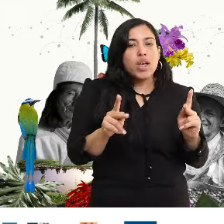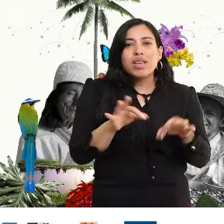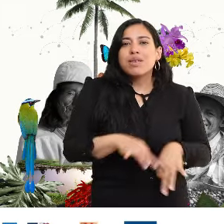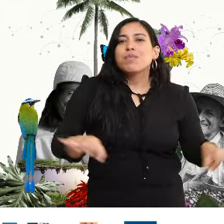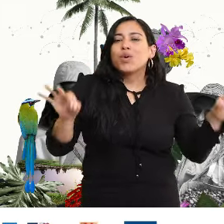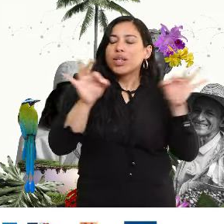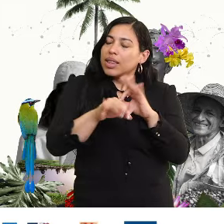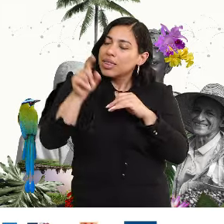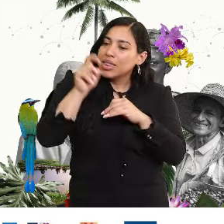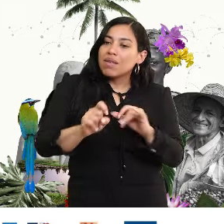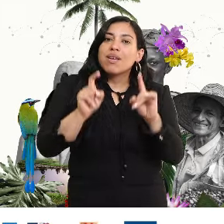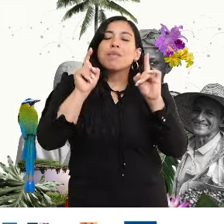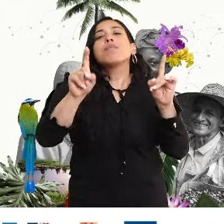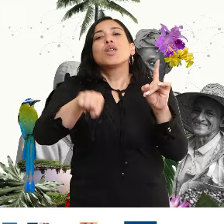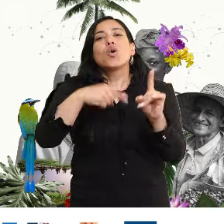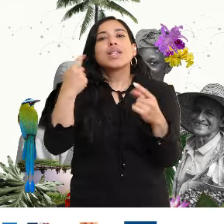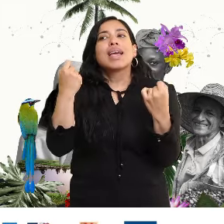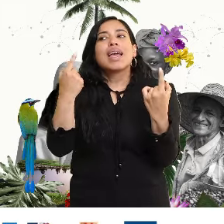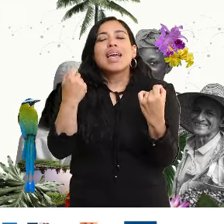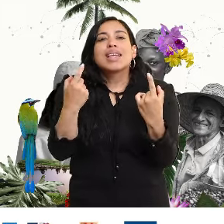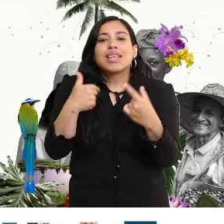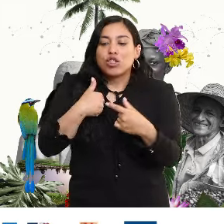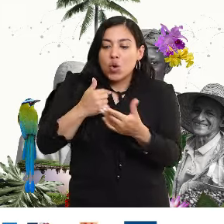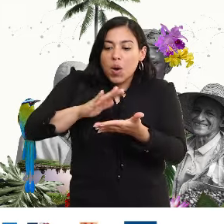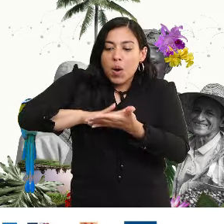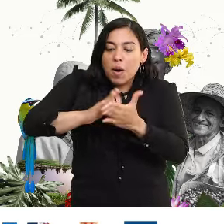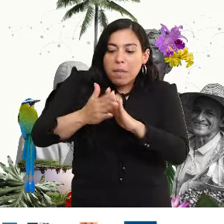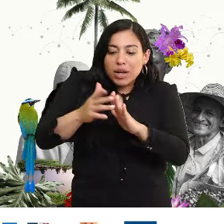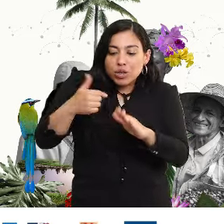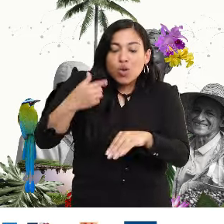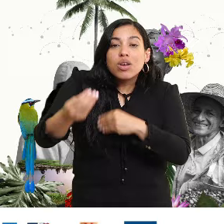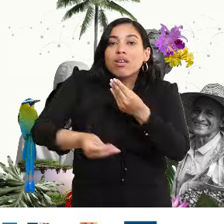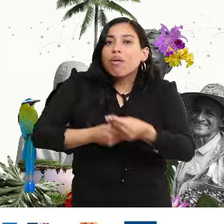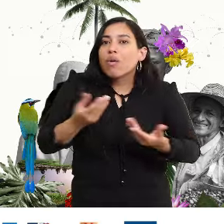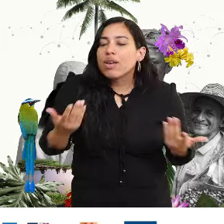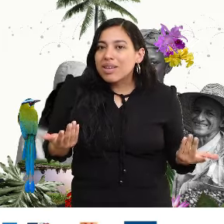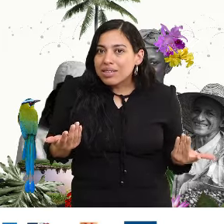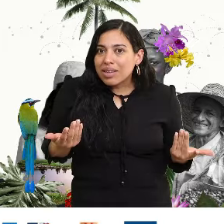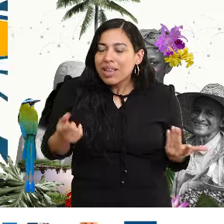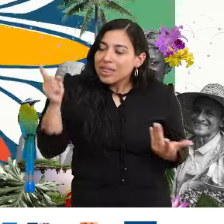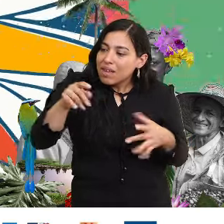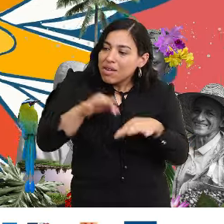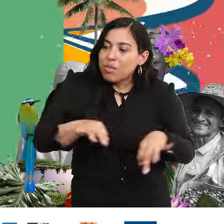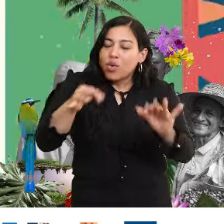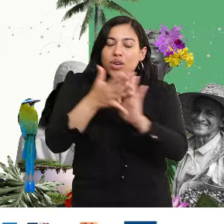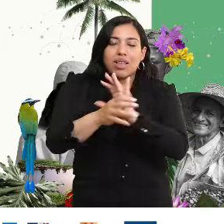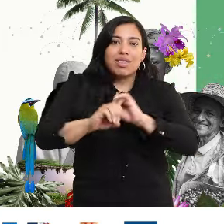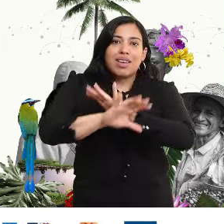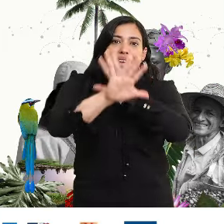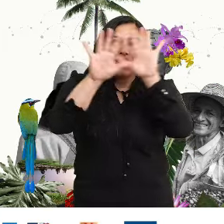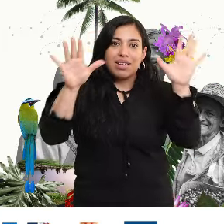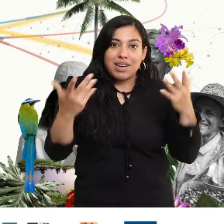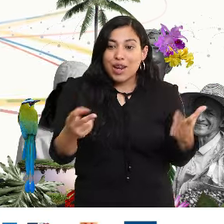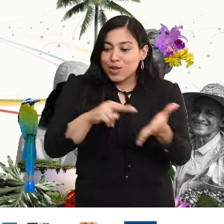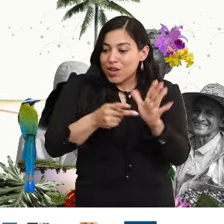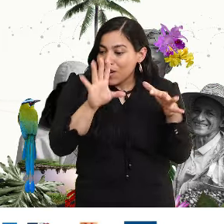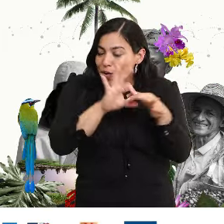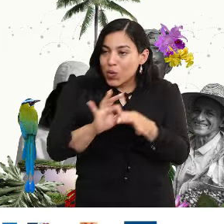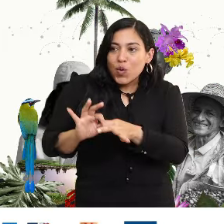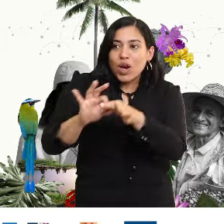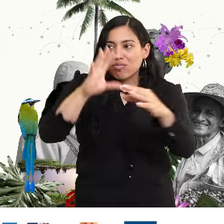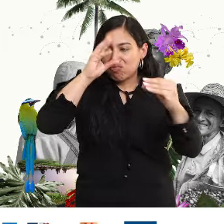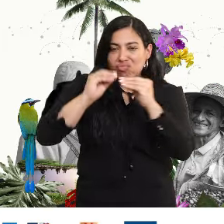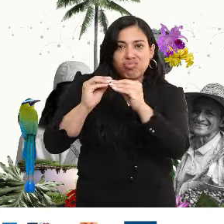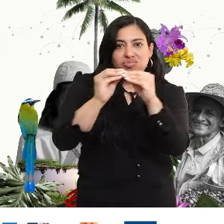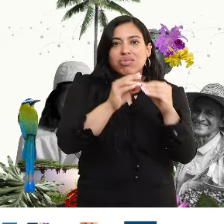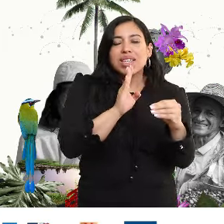necesario, también es necesario entender que hay que hacerla con la gente, que hay que lograrla con la gente, que es una tarea conjunta y coordinada